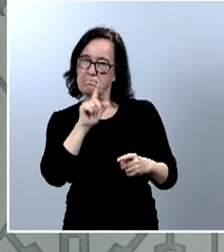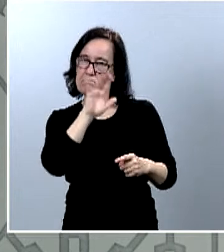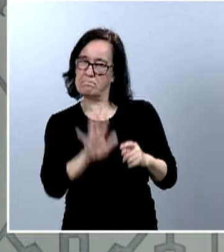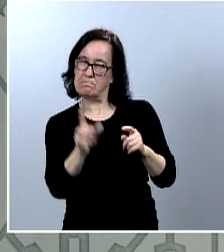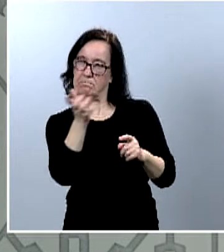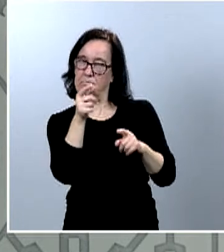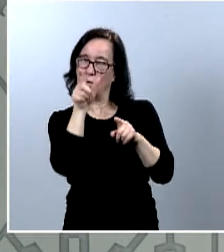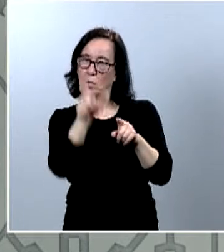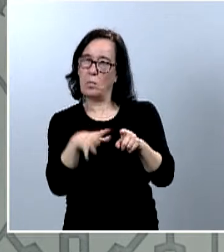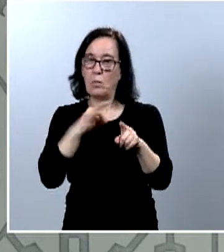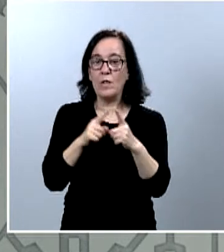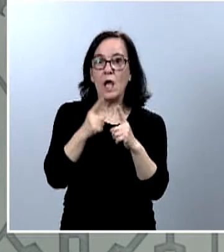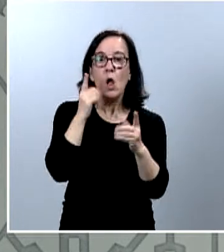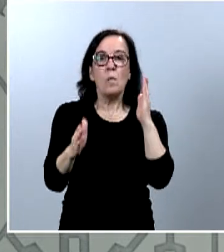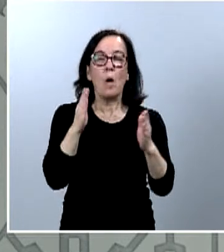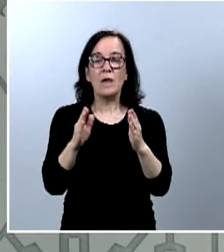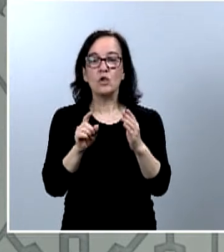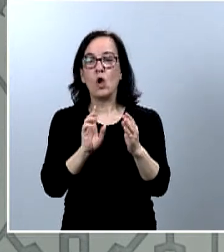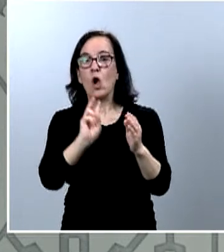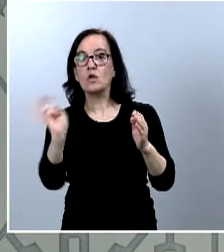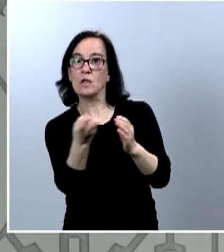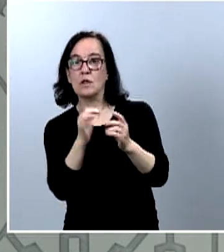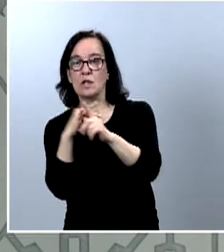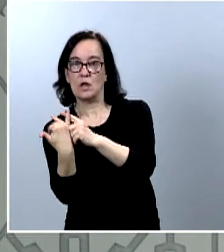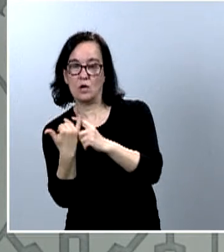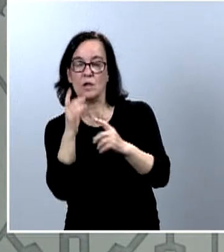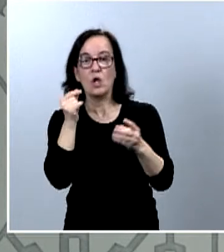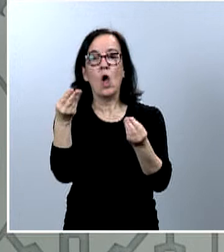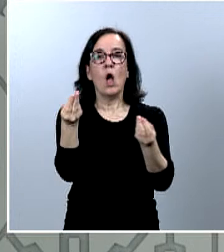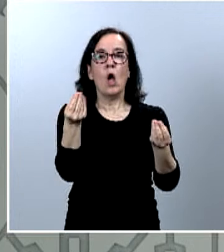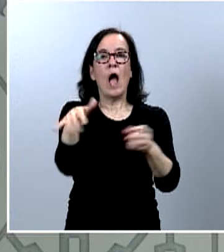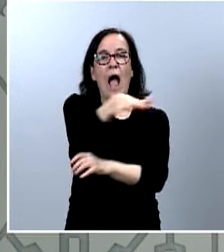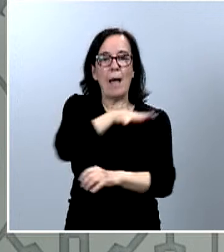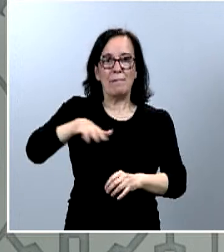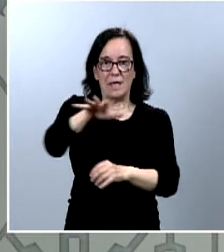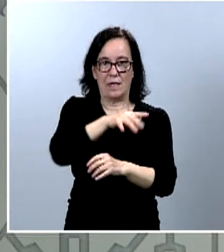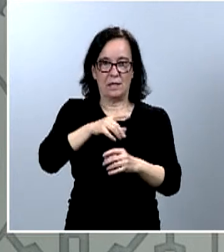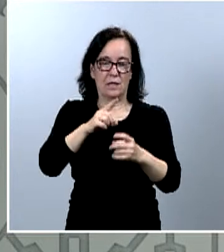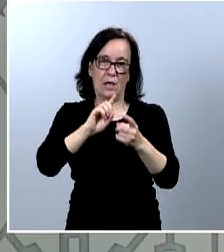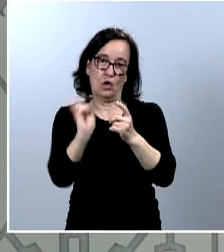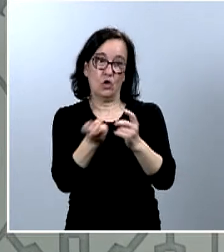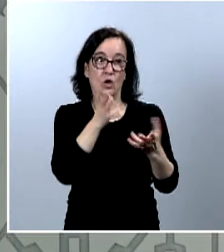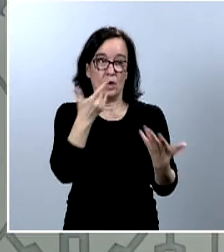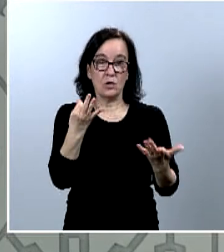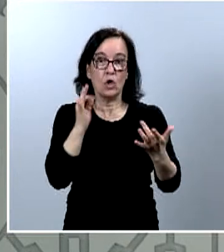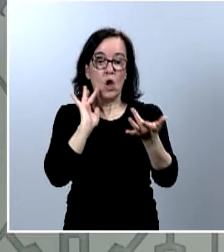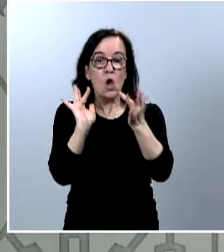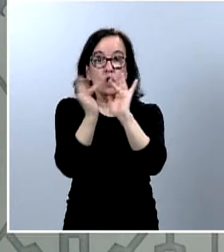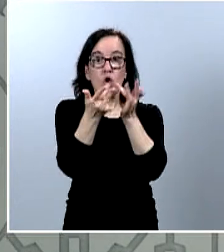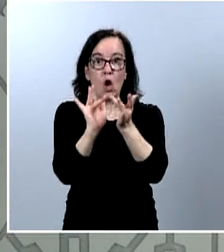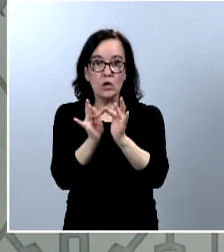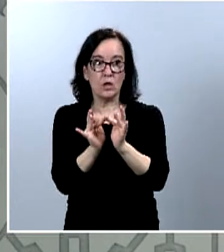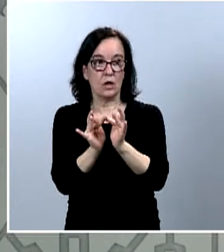sospechoso en un momento que en otro o es igual de sospechoso en un ambiente que en otro. El tener un contacto con un